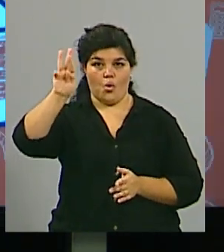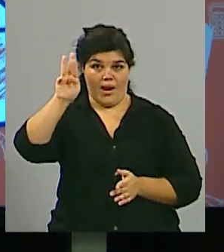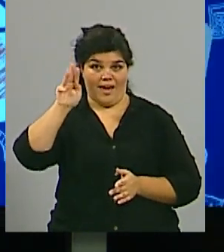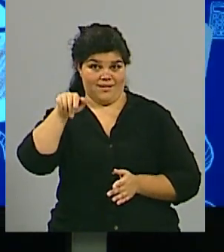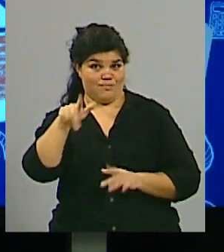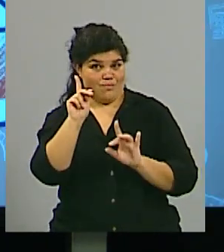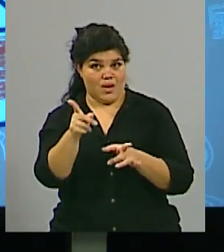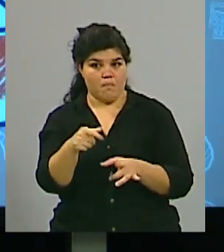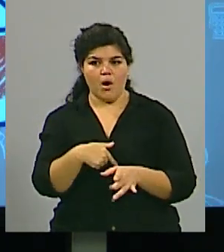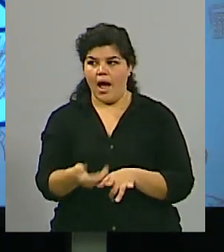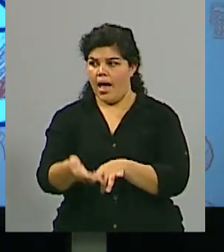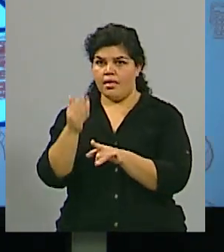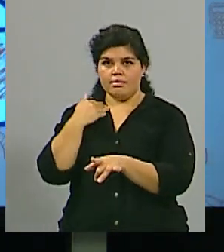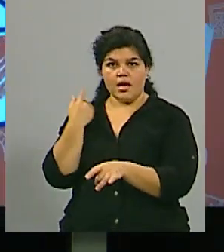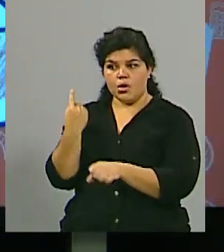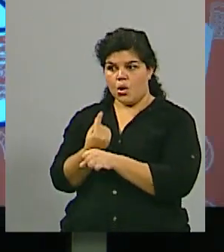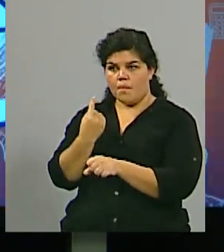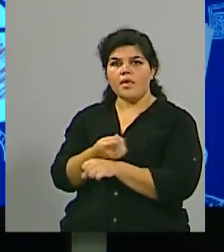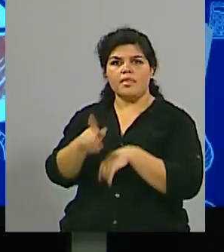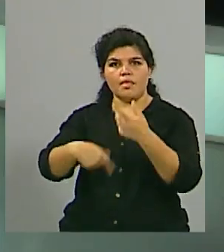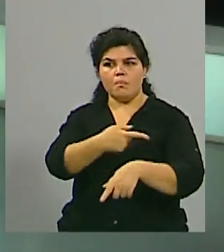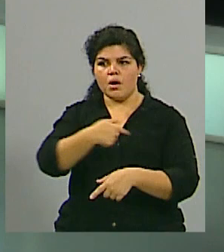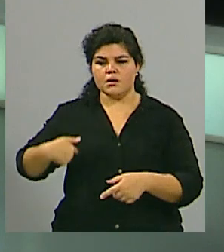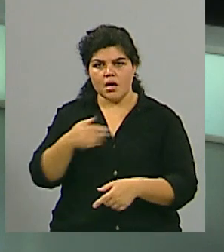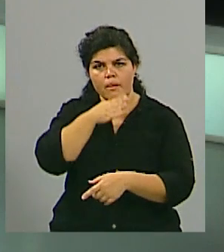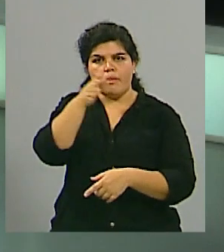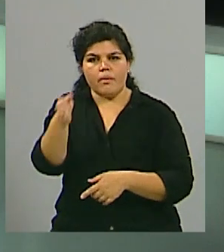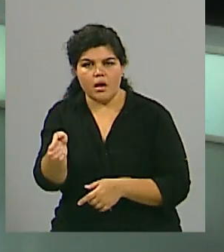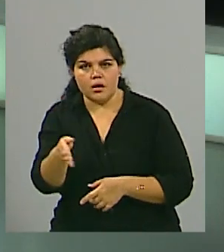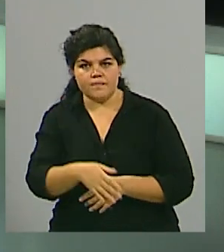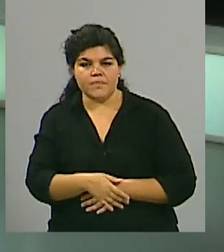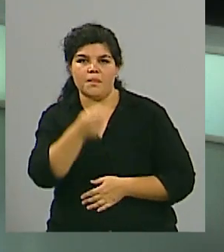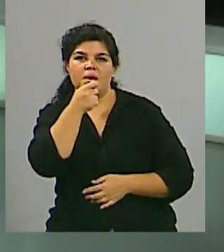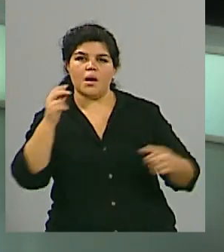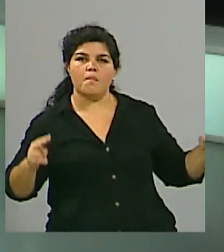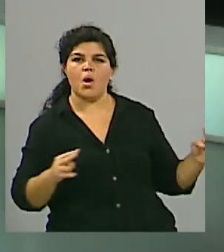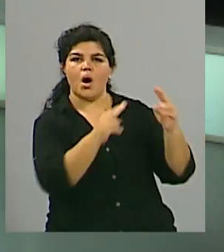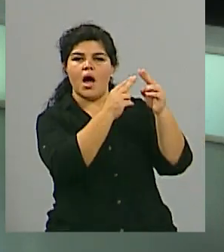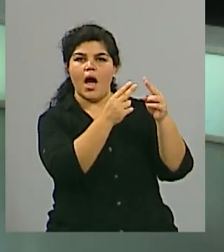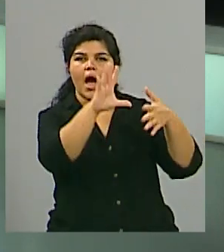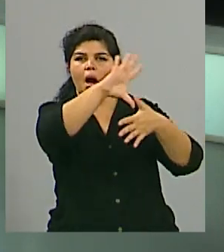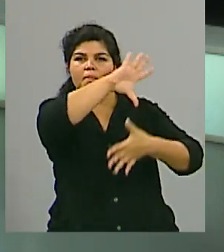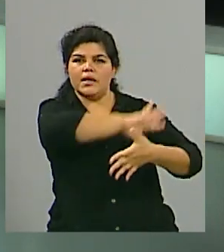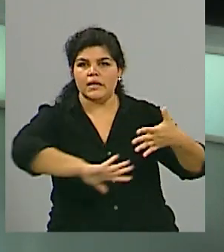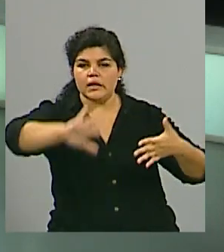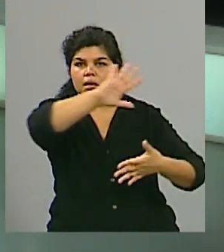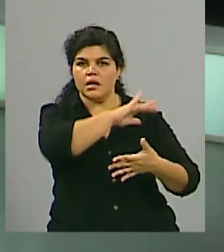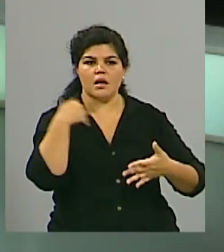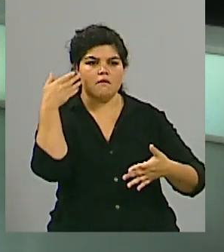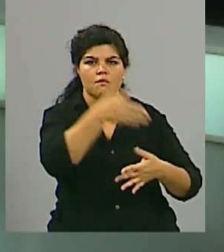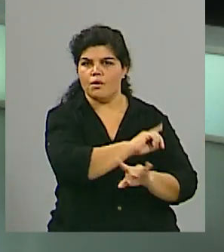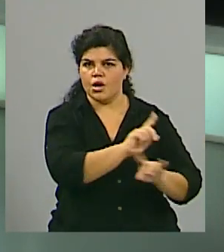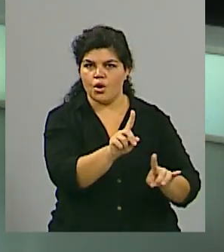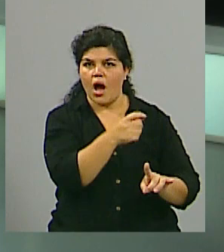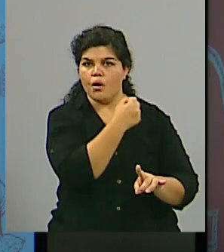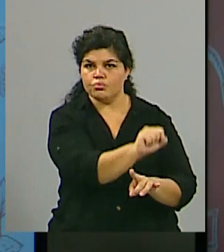momento porque estuvo enfermo, pero lo terminó haciendo en vez de ir, por ejemplo, a la cumbre iberoamericana, ¿no? Que aconteció en República Dominicana hace un par de meses